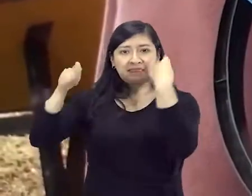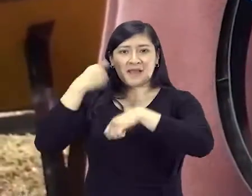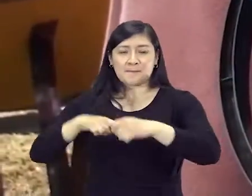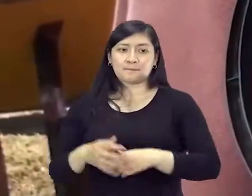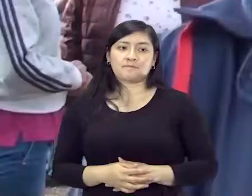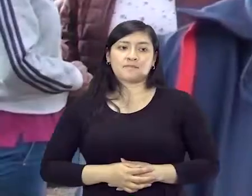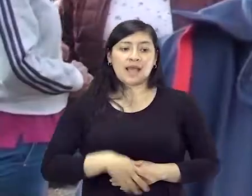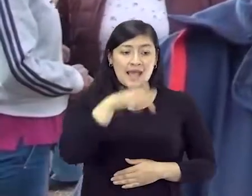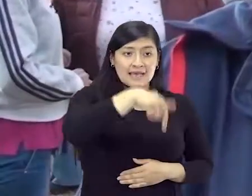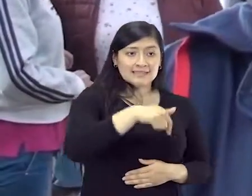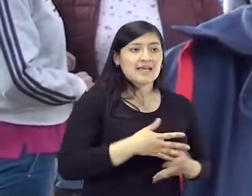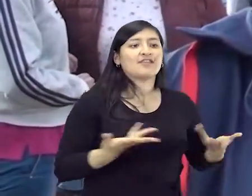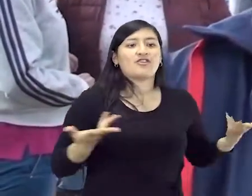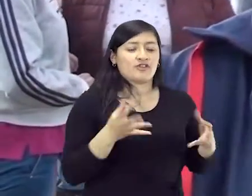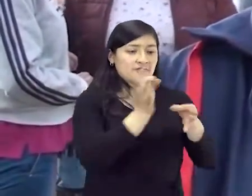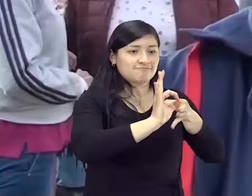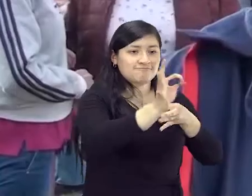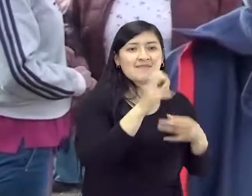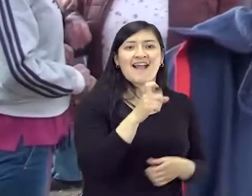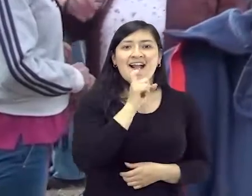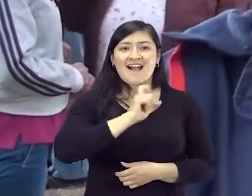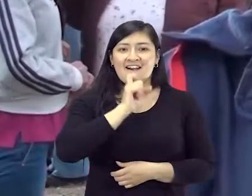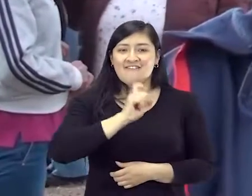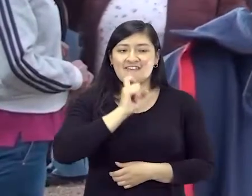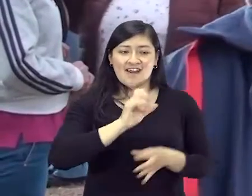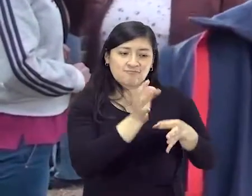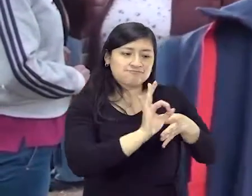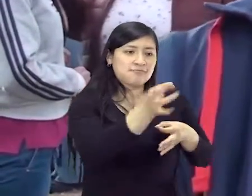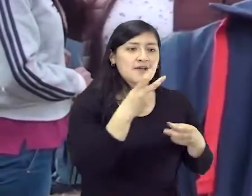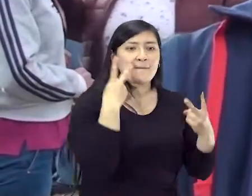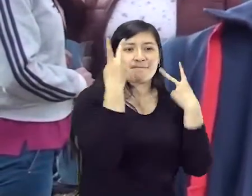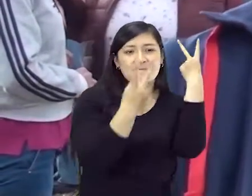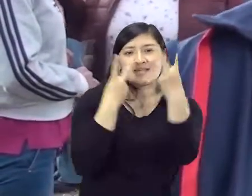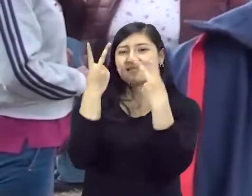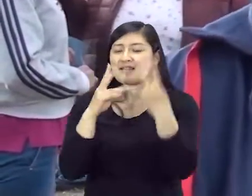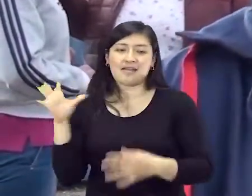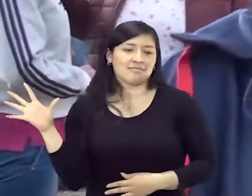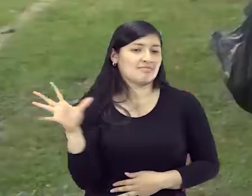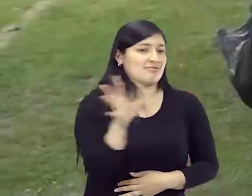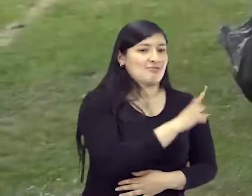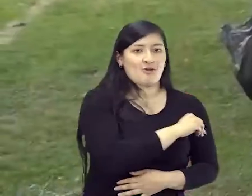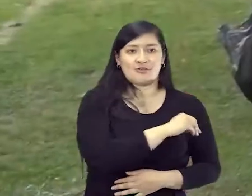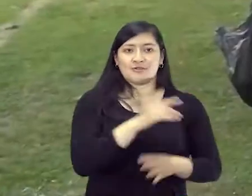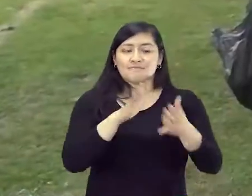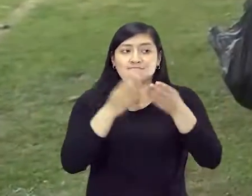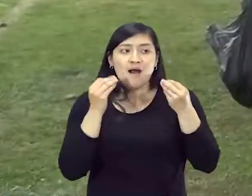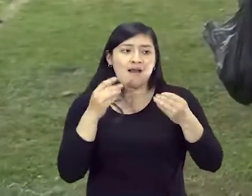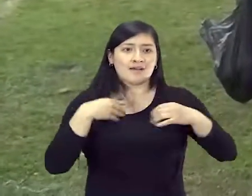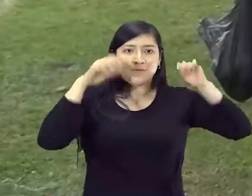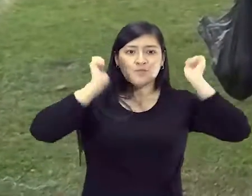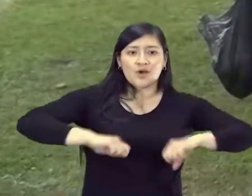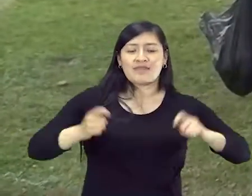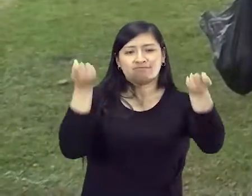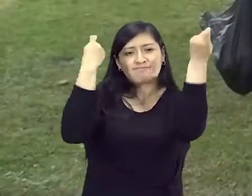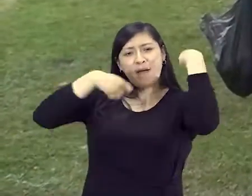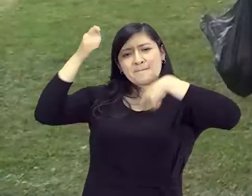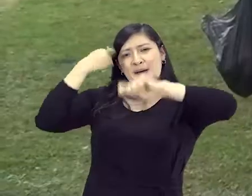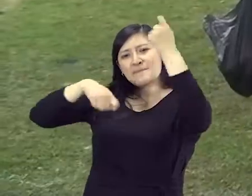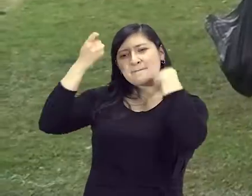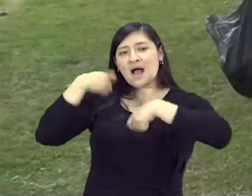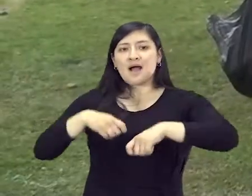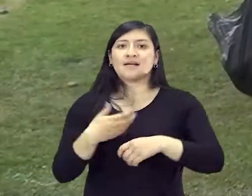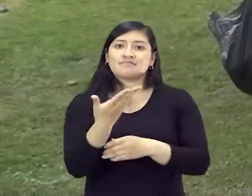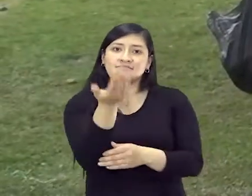corregimiento. Este es el lanzamiento de Me Reactivo Rural desde Cabrera, pero vamos a tener visitas en todos los corregimientos. Hoy, como ustedes